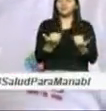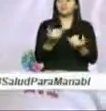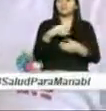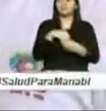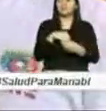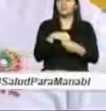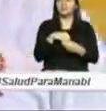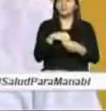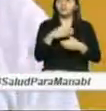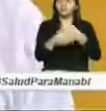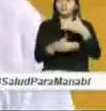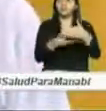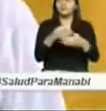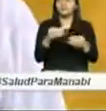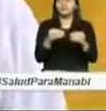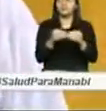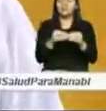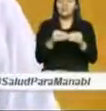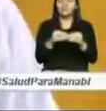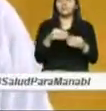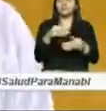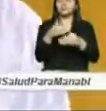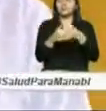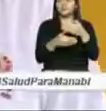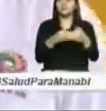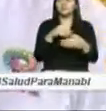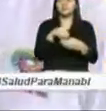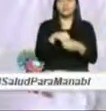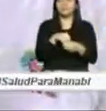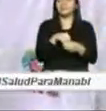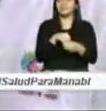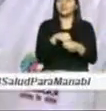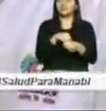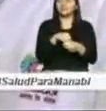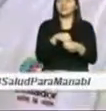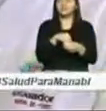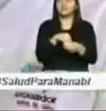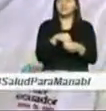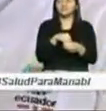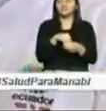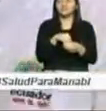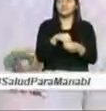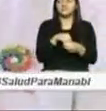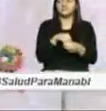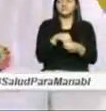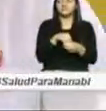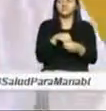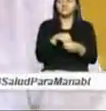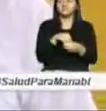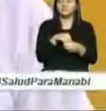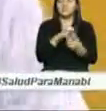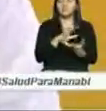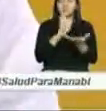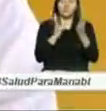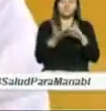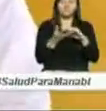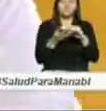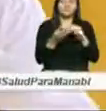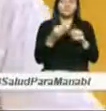Se necesita autoridad, y autoridad es el que tiene el poder, pero ese poder para servir, la autoridad en la Revolución